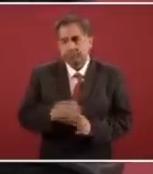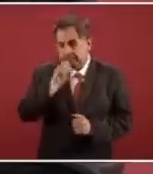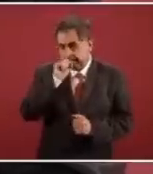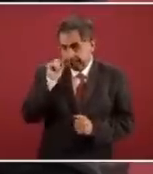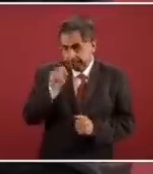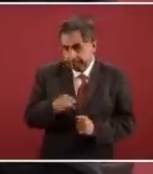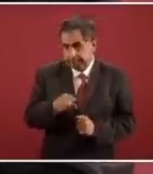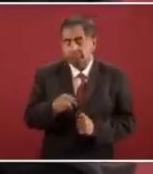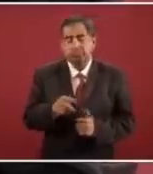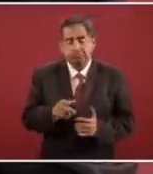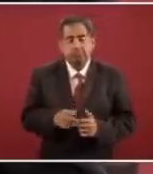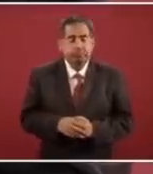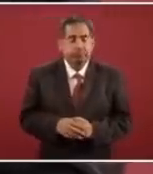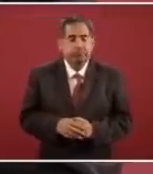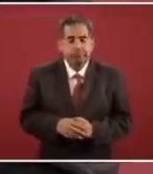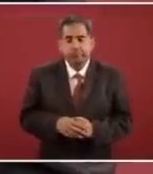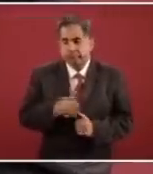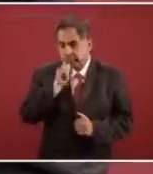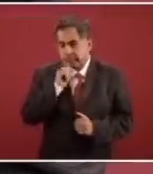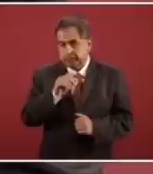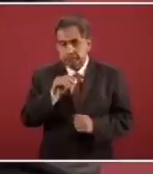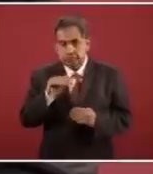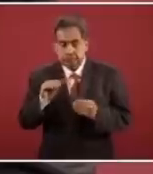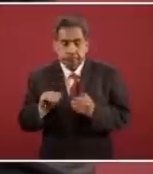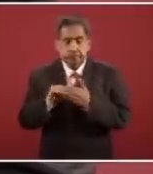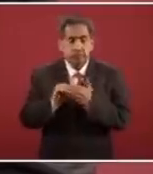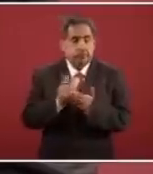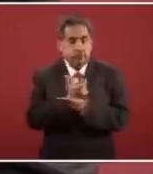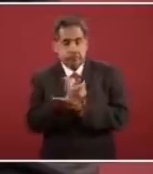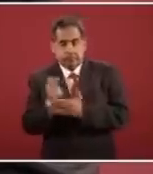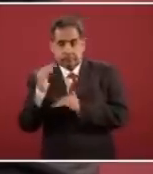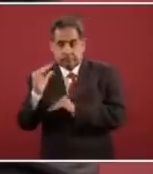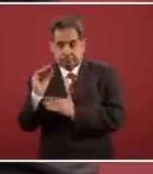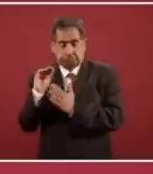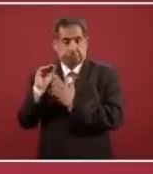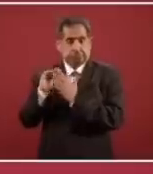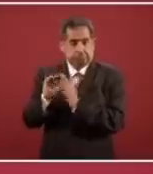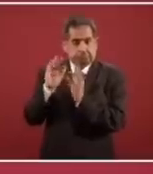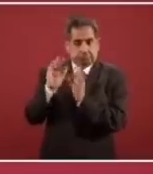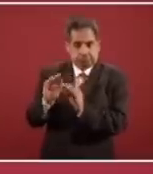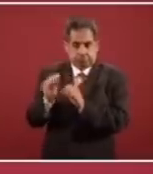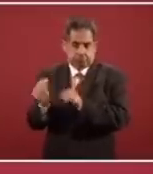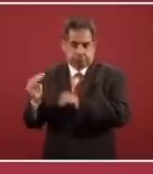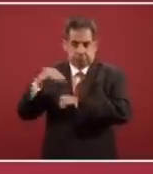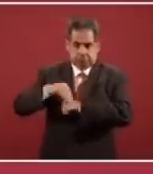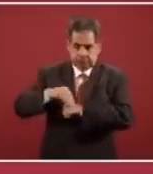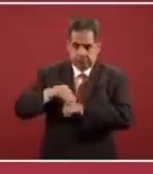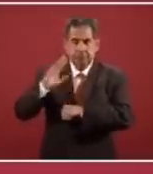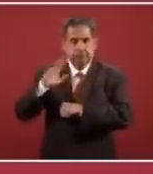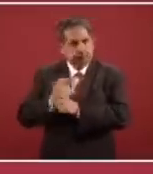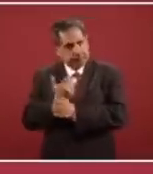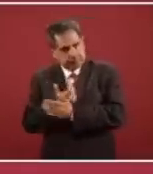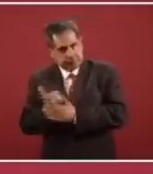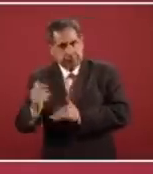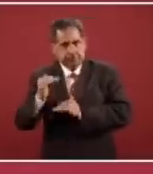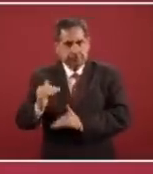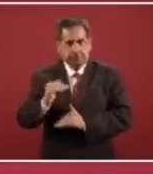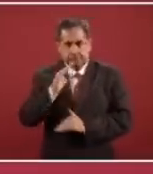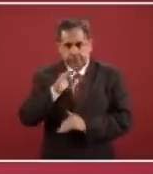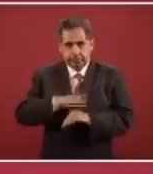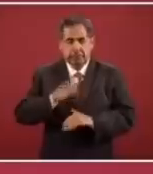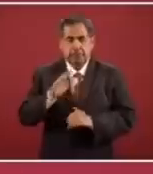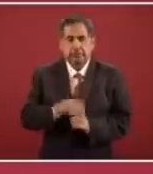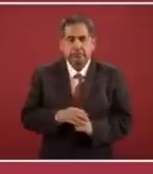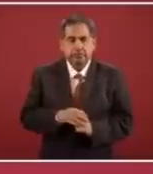también, además de la fijación del salario mínimo, del aumento en